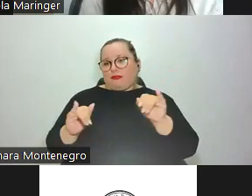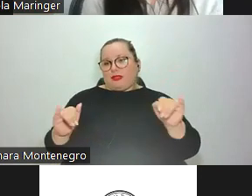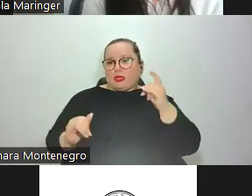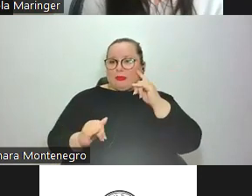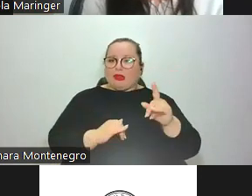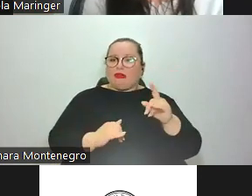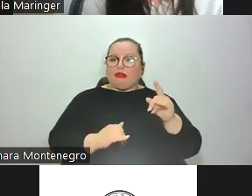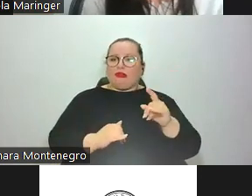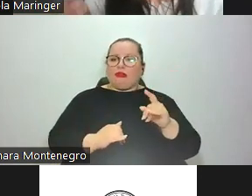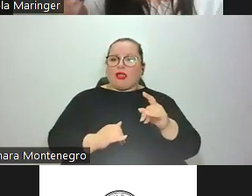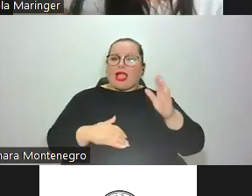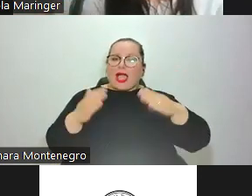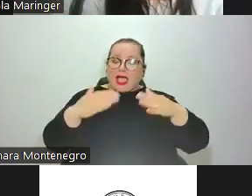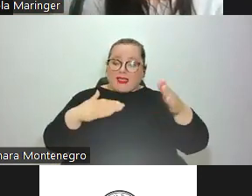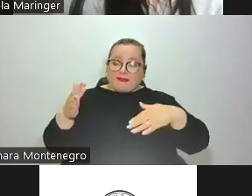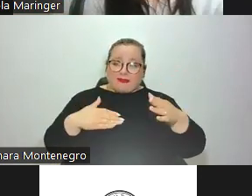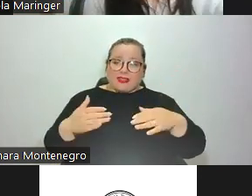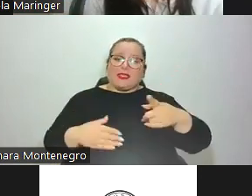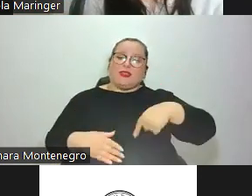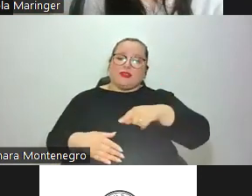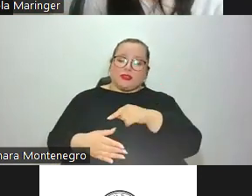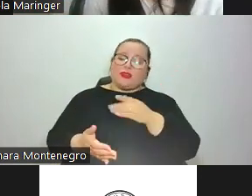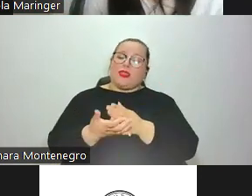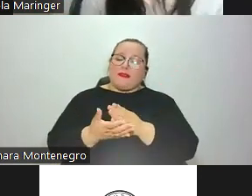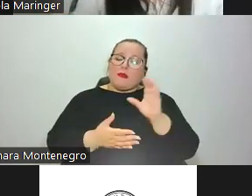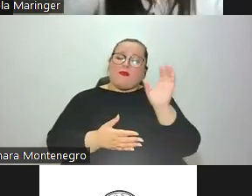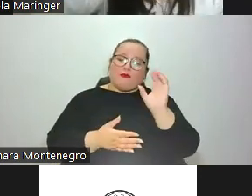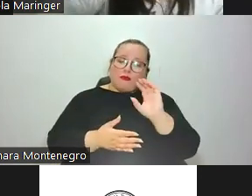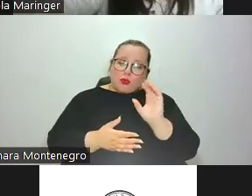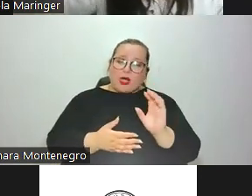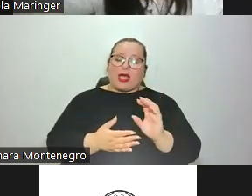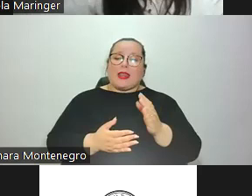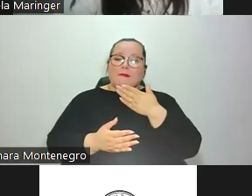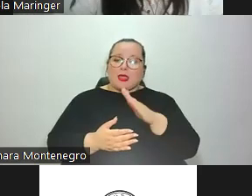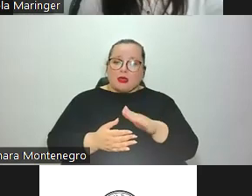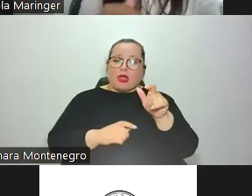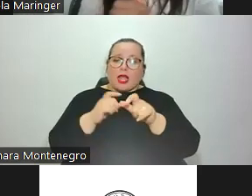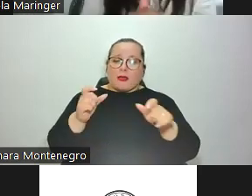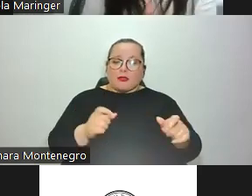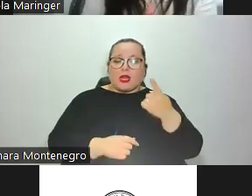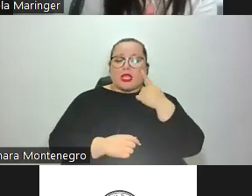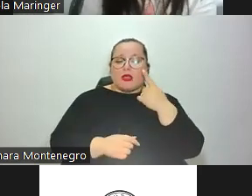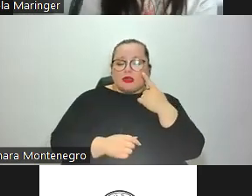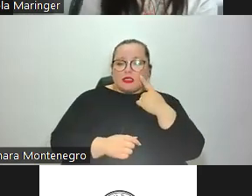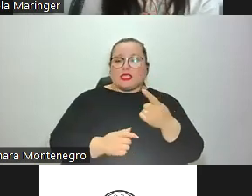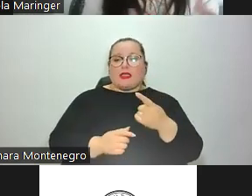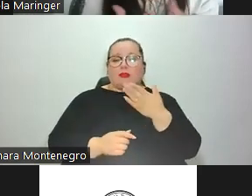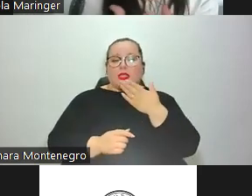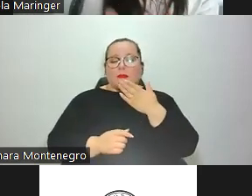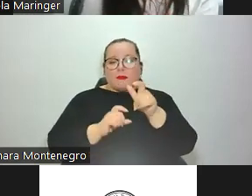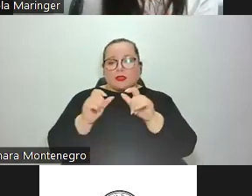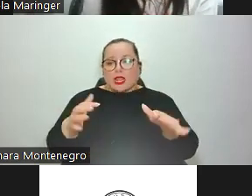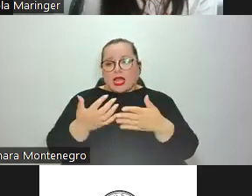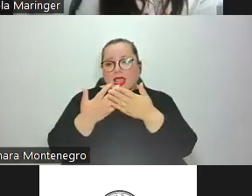embargo, a veces es mejor buscar a la gente conocida, y ahí tú también me vas a hablar de las redes de